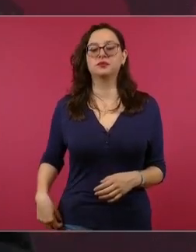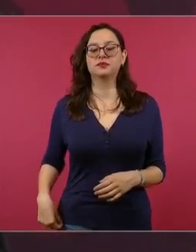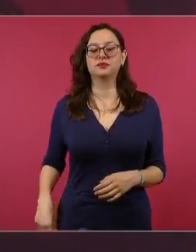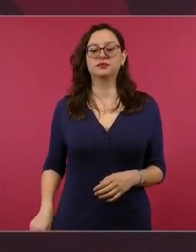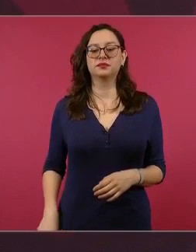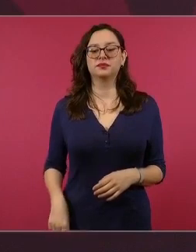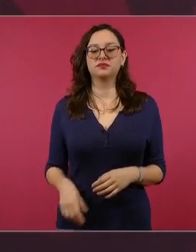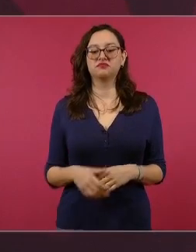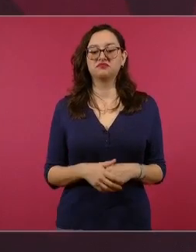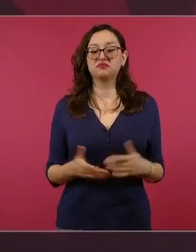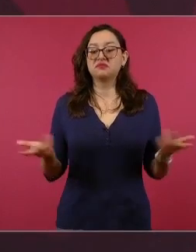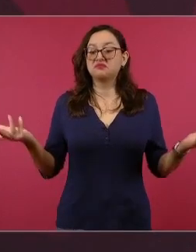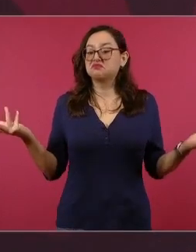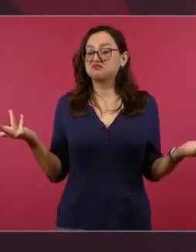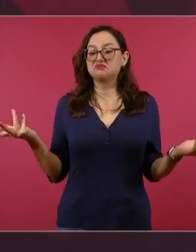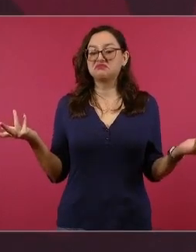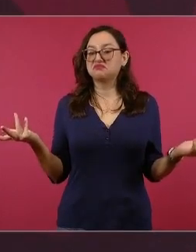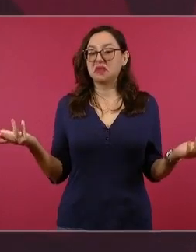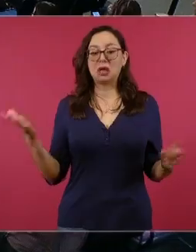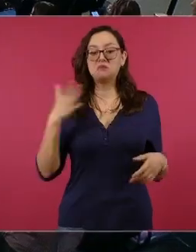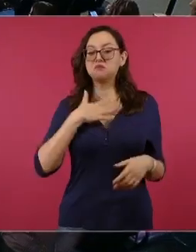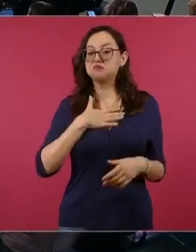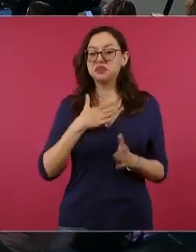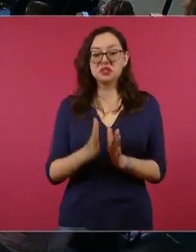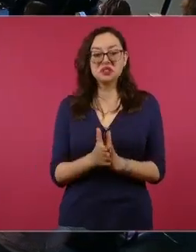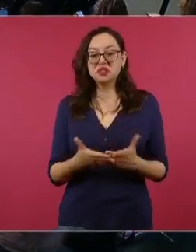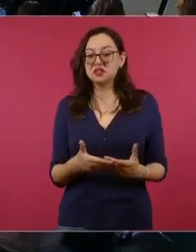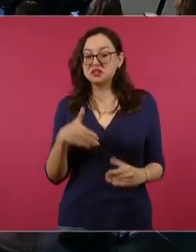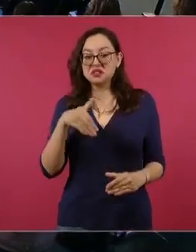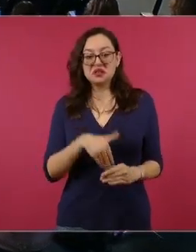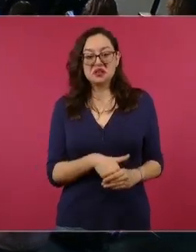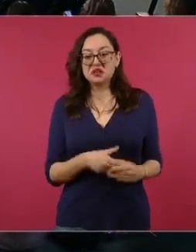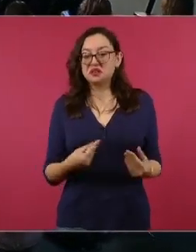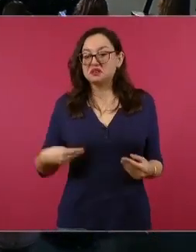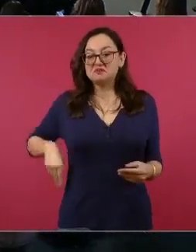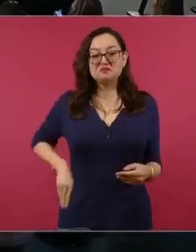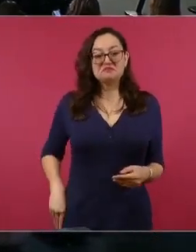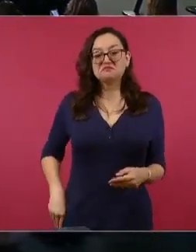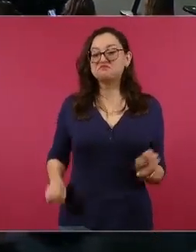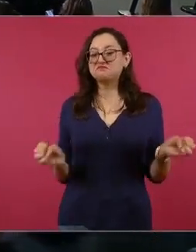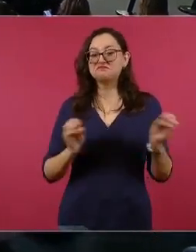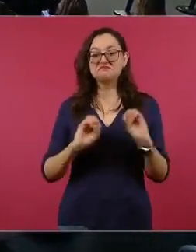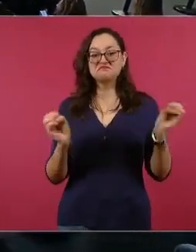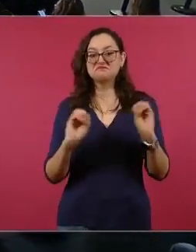No, no la tengo, no traje ni la cartera ahora sí, ni siquiera